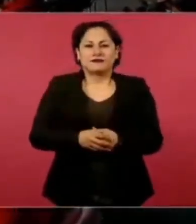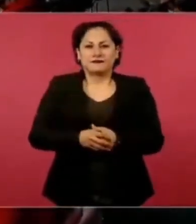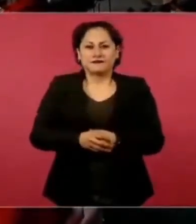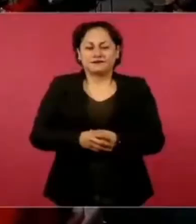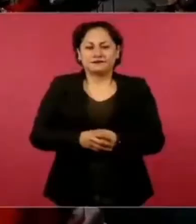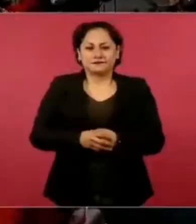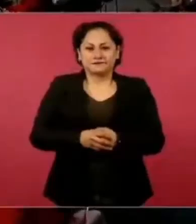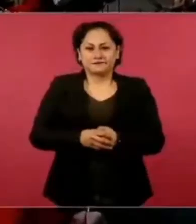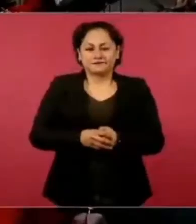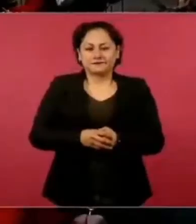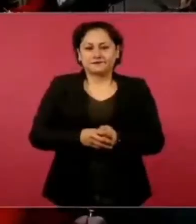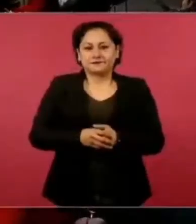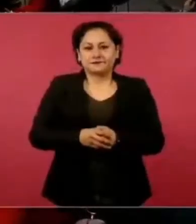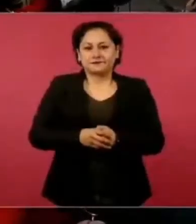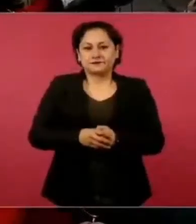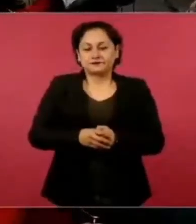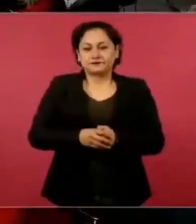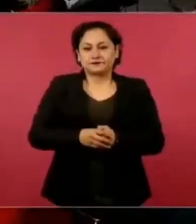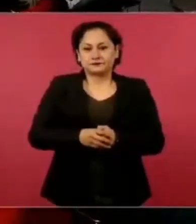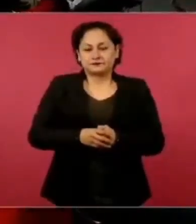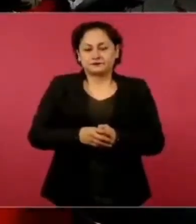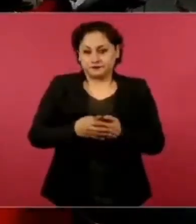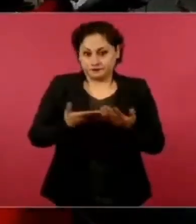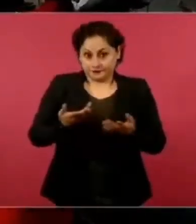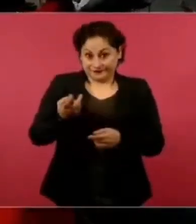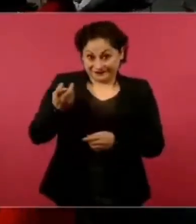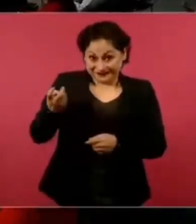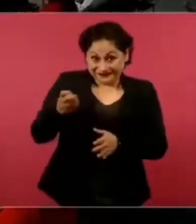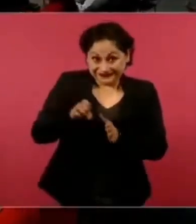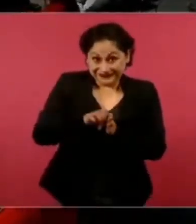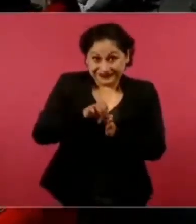Pero así como eso,